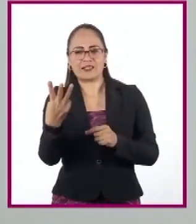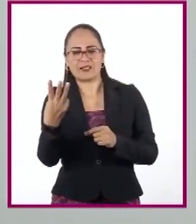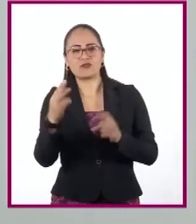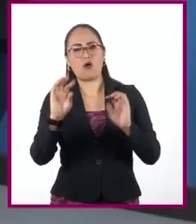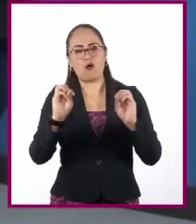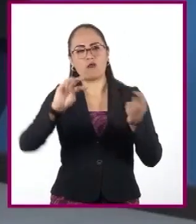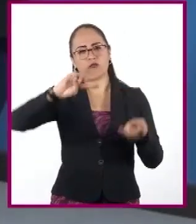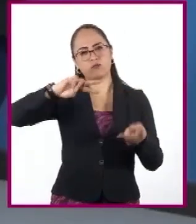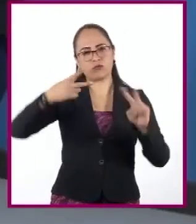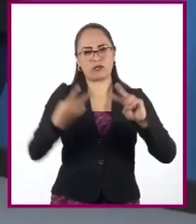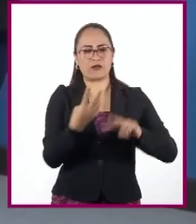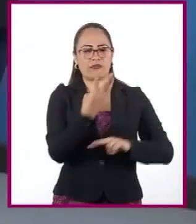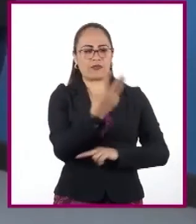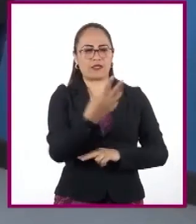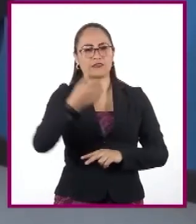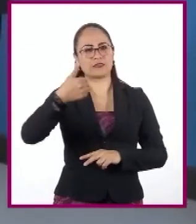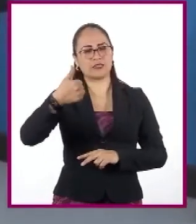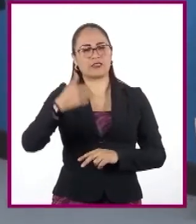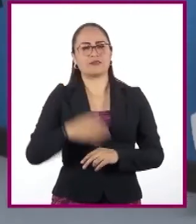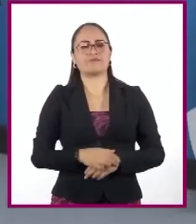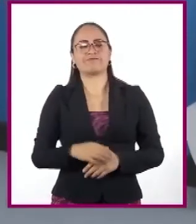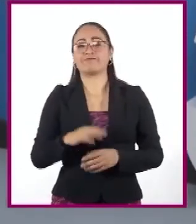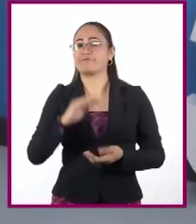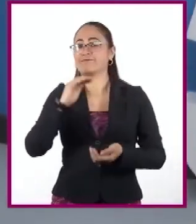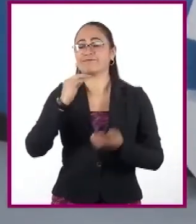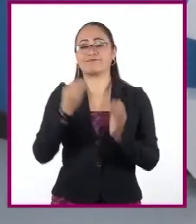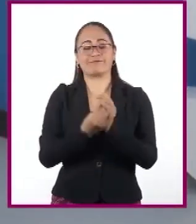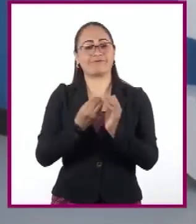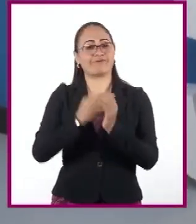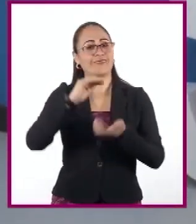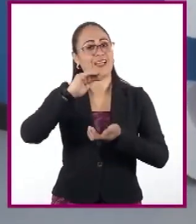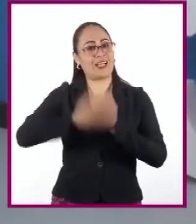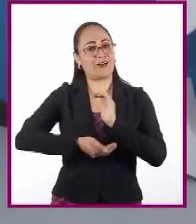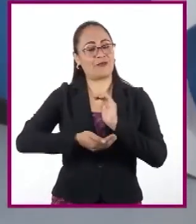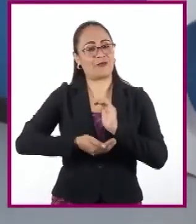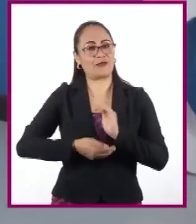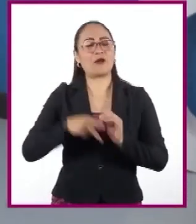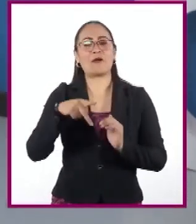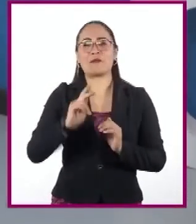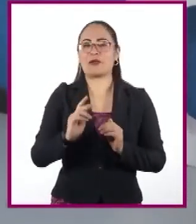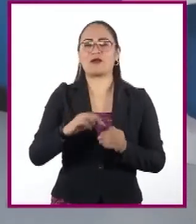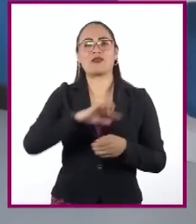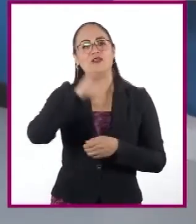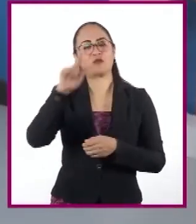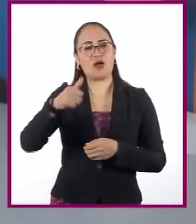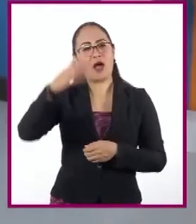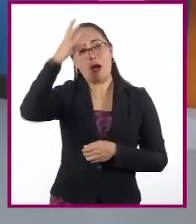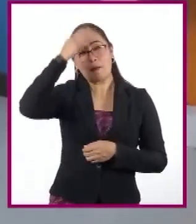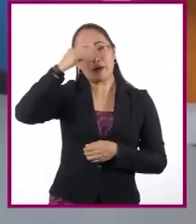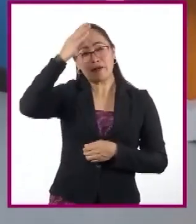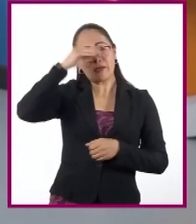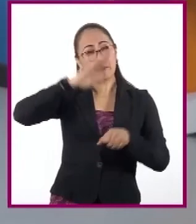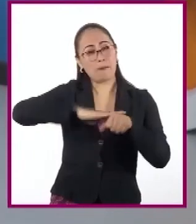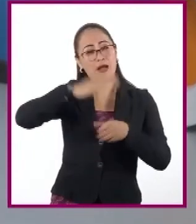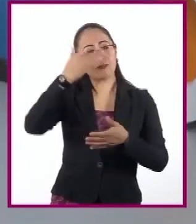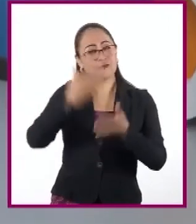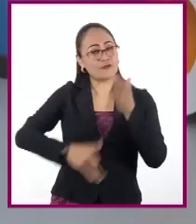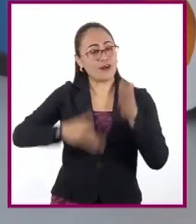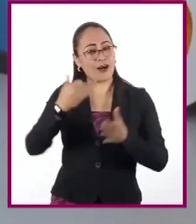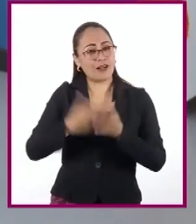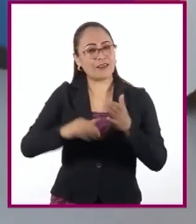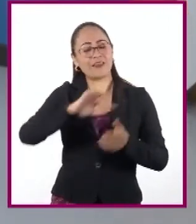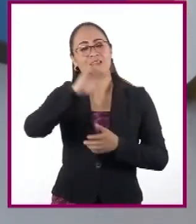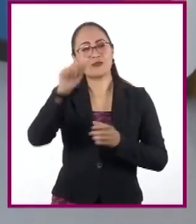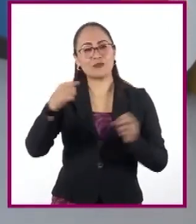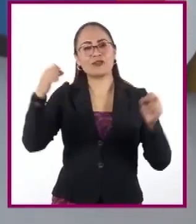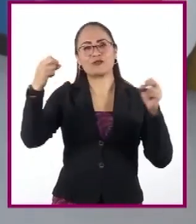36. Listo, terminamos. Pero aún nos queda mucho por explorar y descubrir. Así que nos vemos pronto, aquí